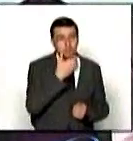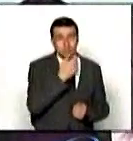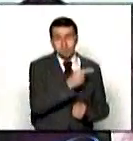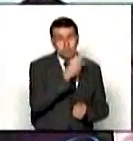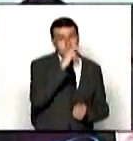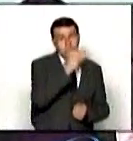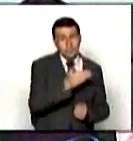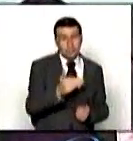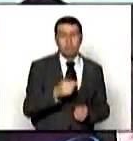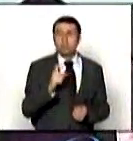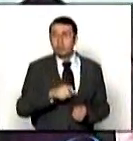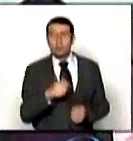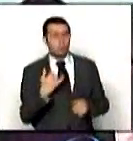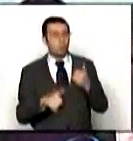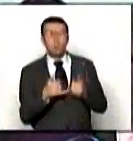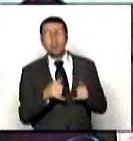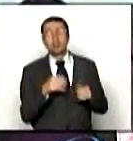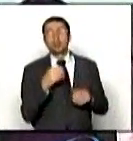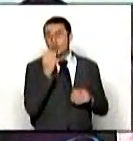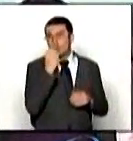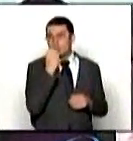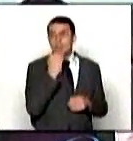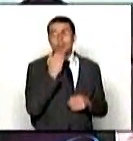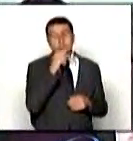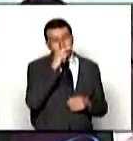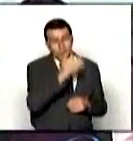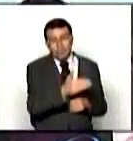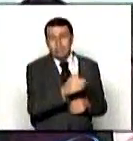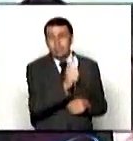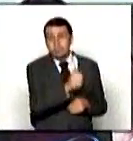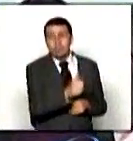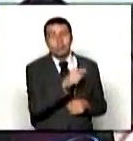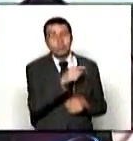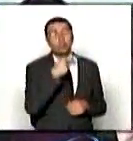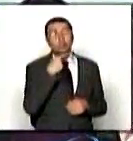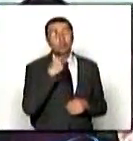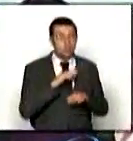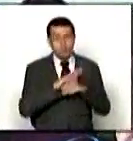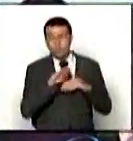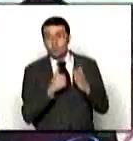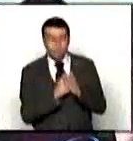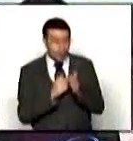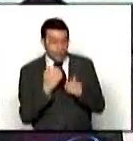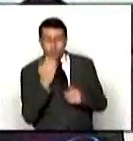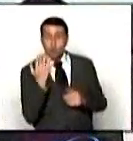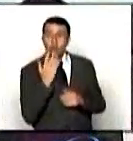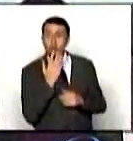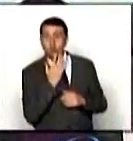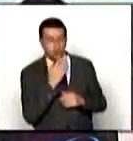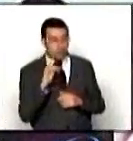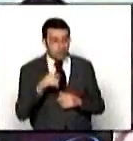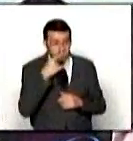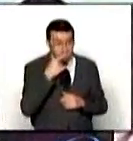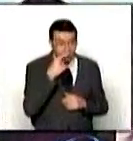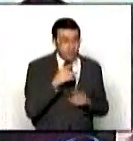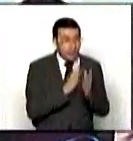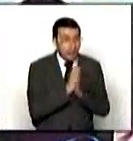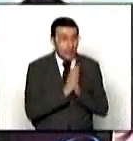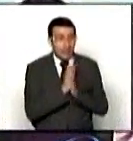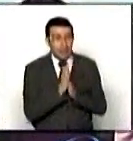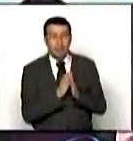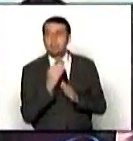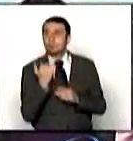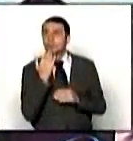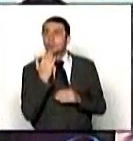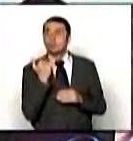que jugar con la comida. Miren que cuando ustedes miran a un niño, le encanta que todo tenga figuras, colores, aromas. Entonces hay moldes que ustedes